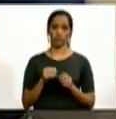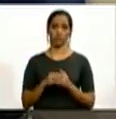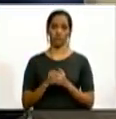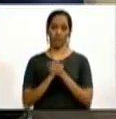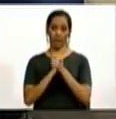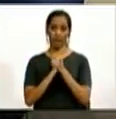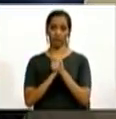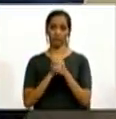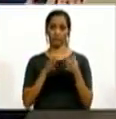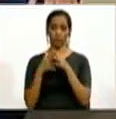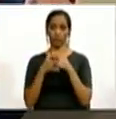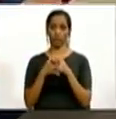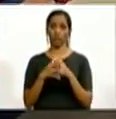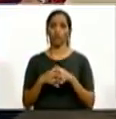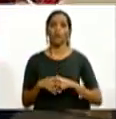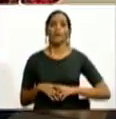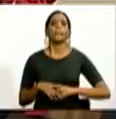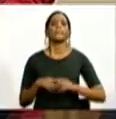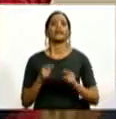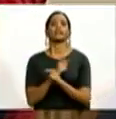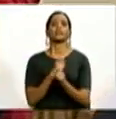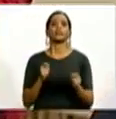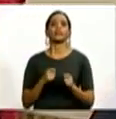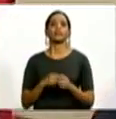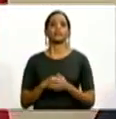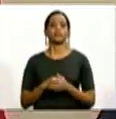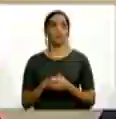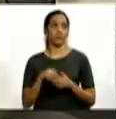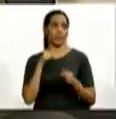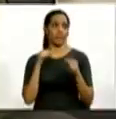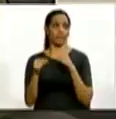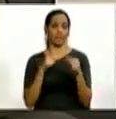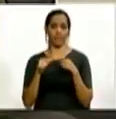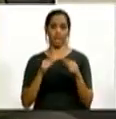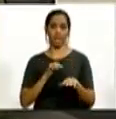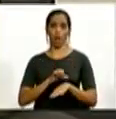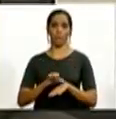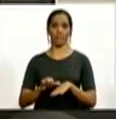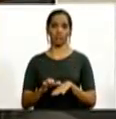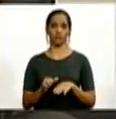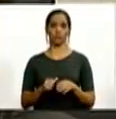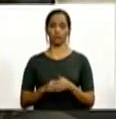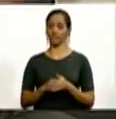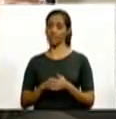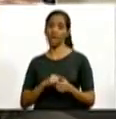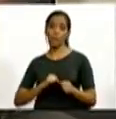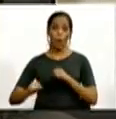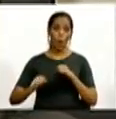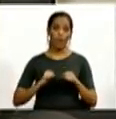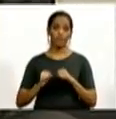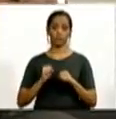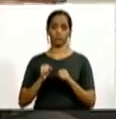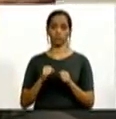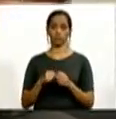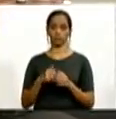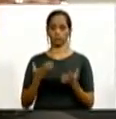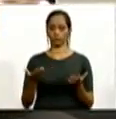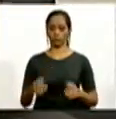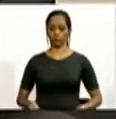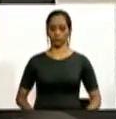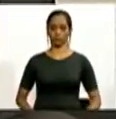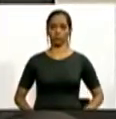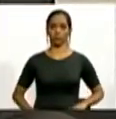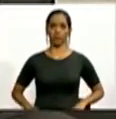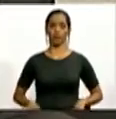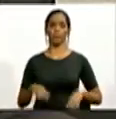en ese momento para terminar de coordinar los planes. Y hecho, él es el que dirige las operaciones de la movilización de PDVSA, lo antiguo, lo que se conoce como